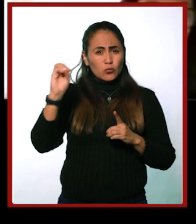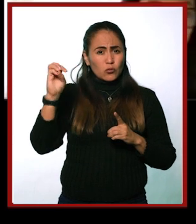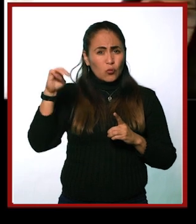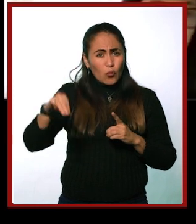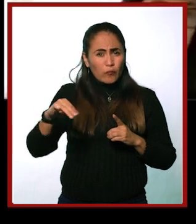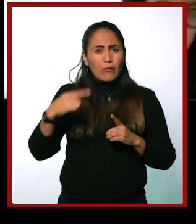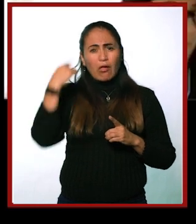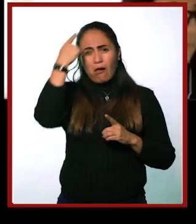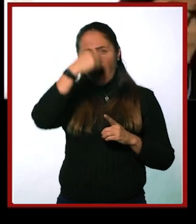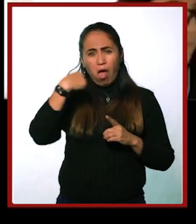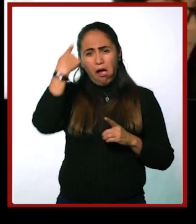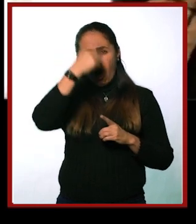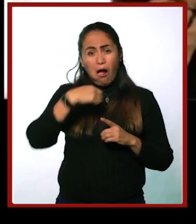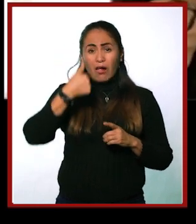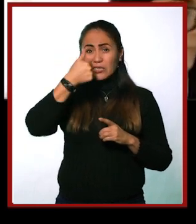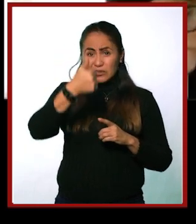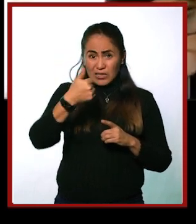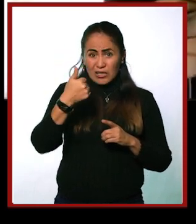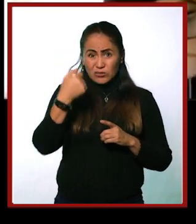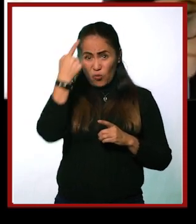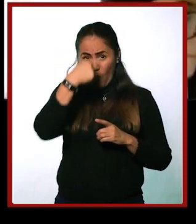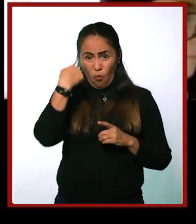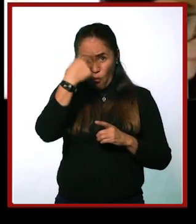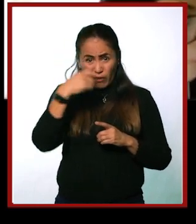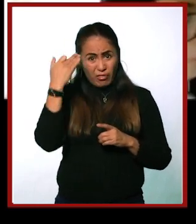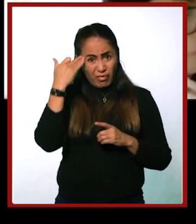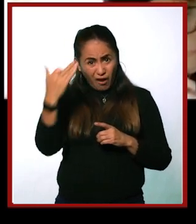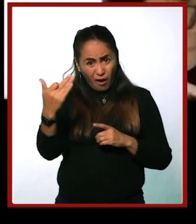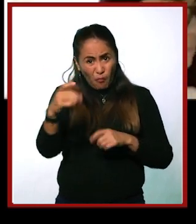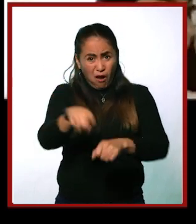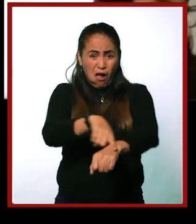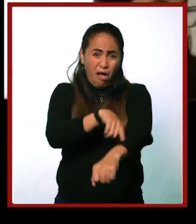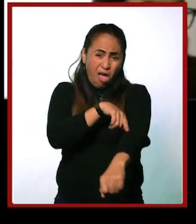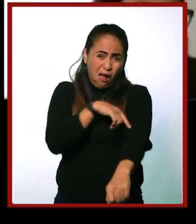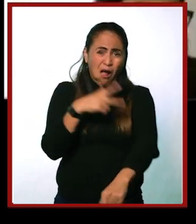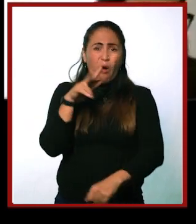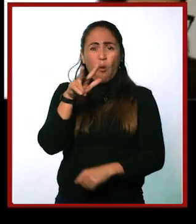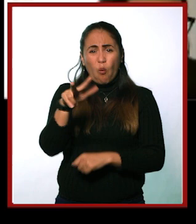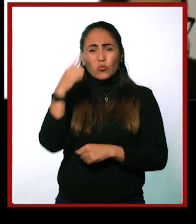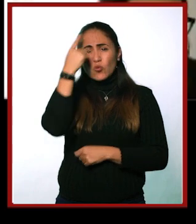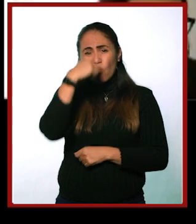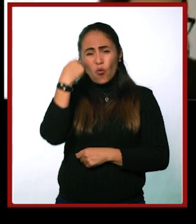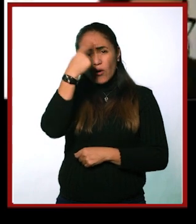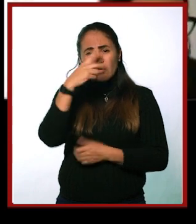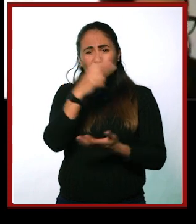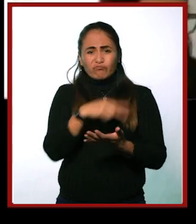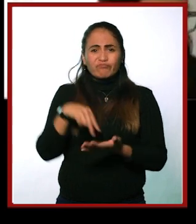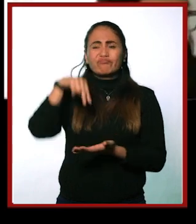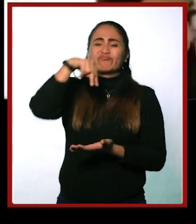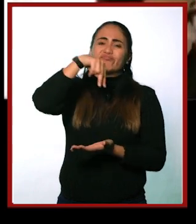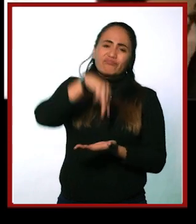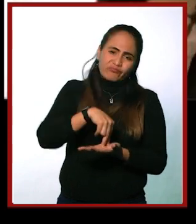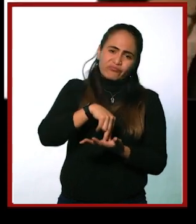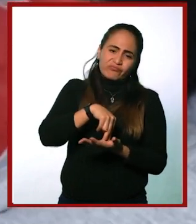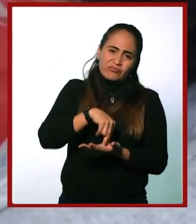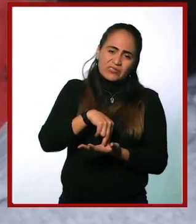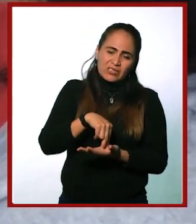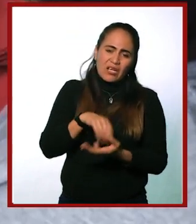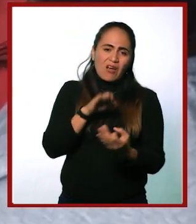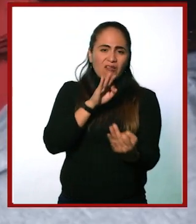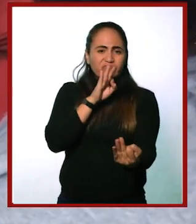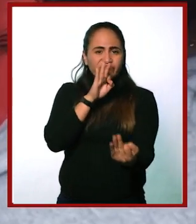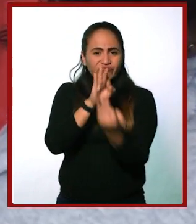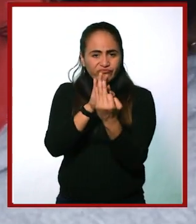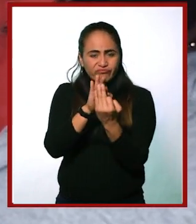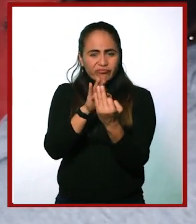de 6 horas o de 8 horas donde ellos tienen que pasar al frente de esos